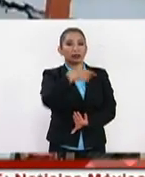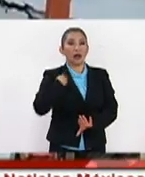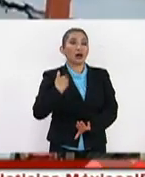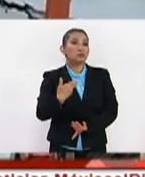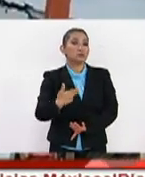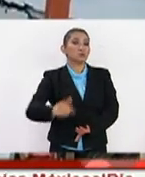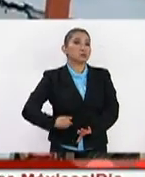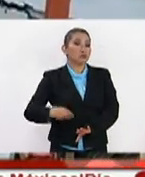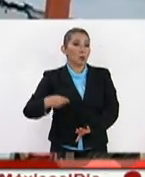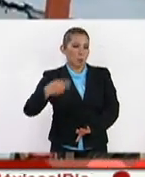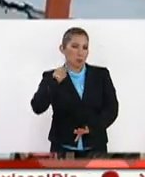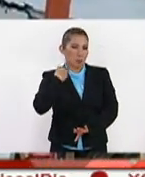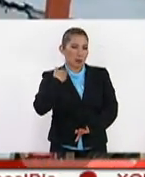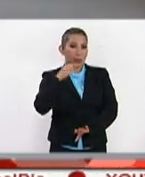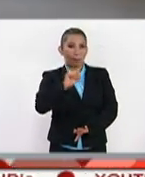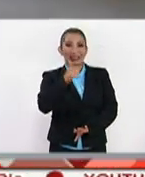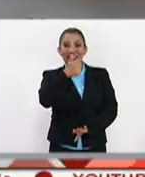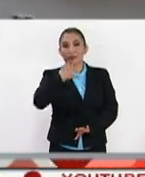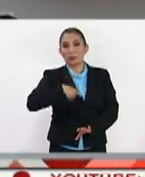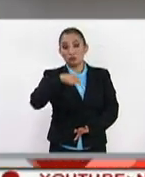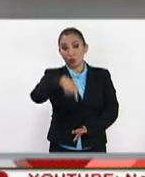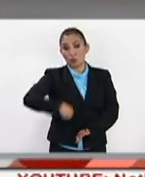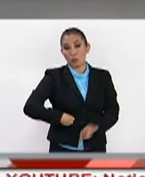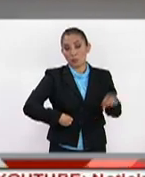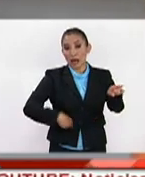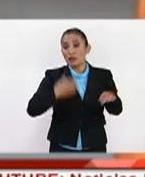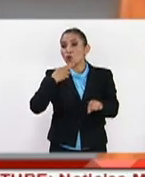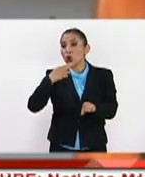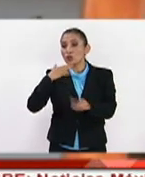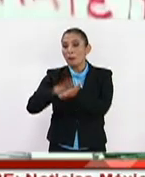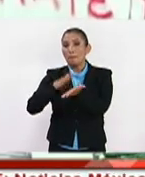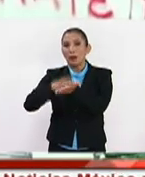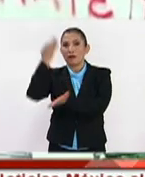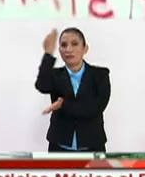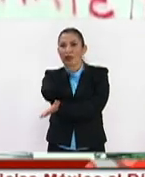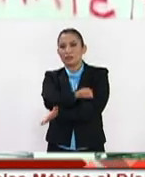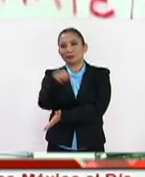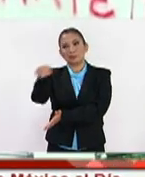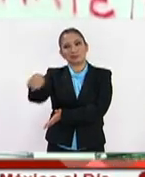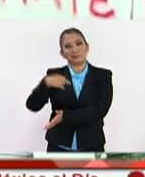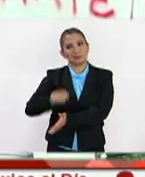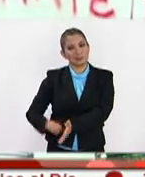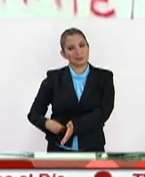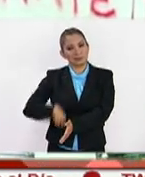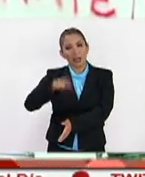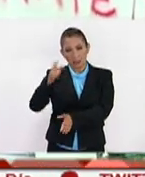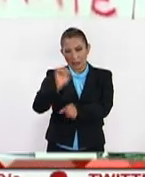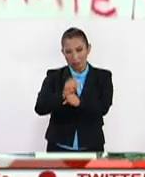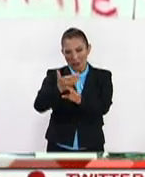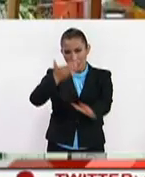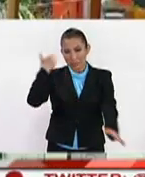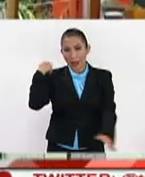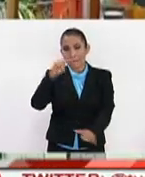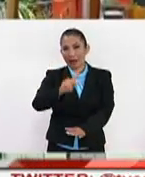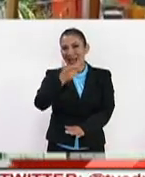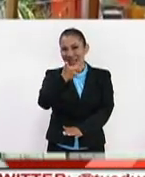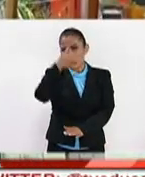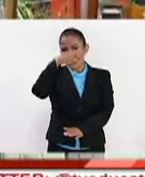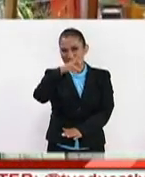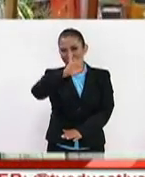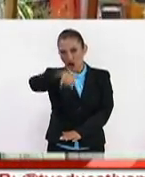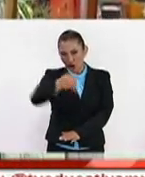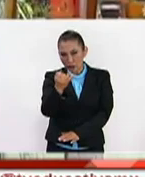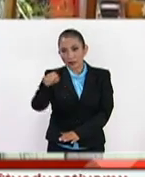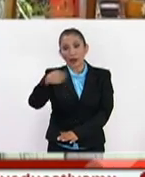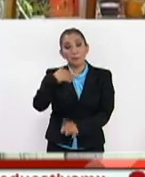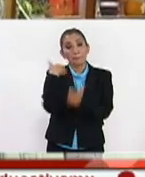homicidio culposo de 26 personas y por el delito de uso de documentos falsos. Le recuerdo que la semana pasada la Procuraduría General de